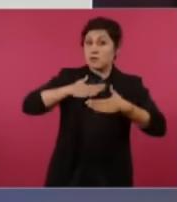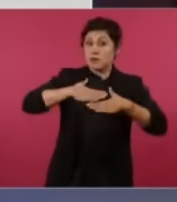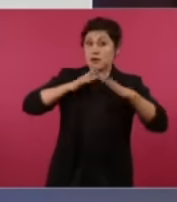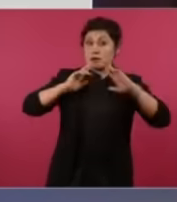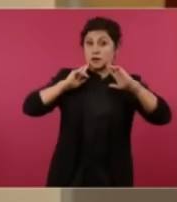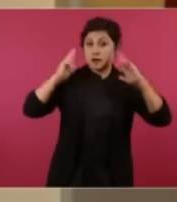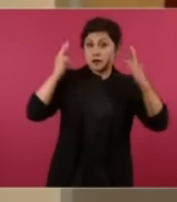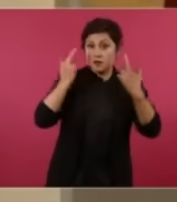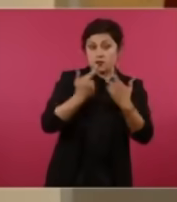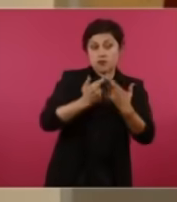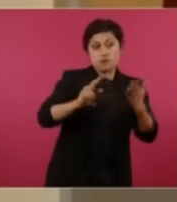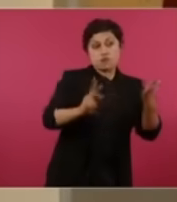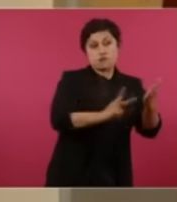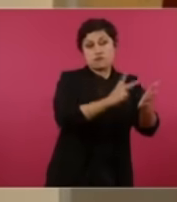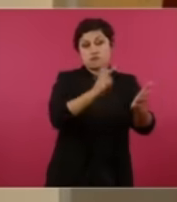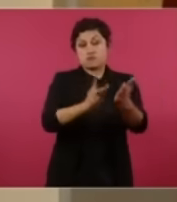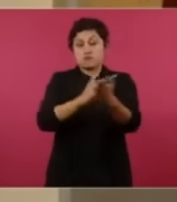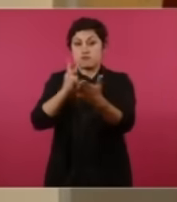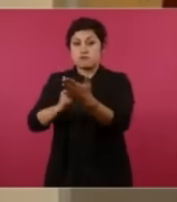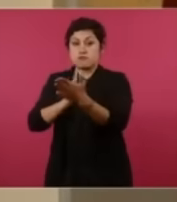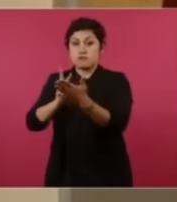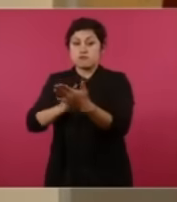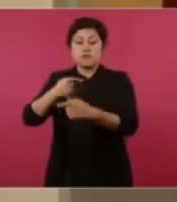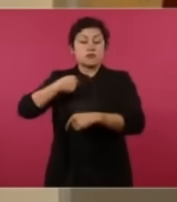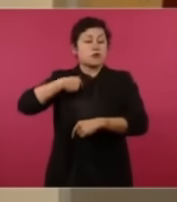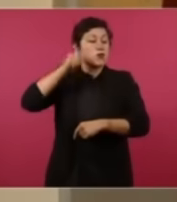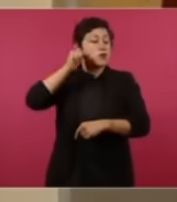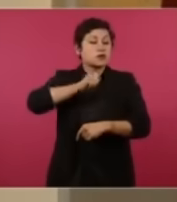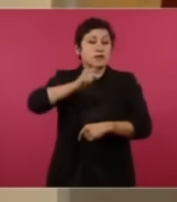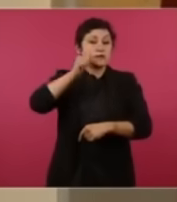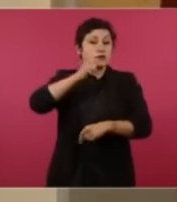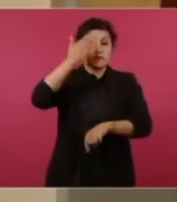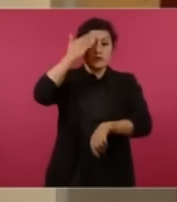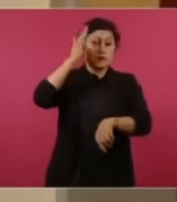realizo, estás presente, ya.